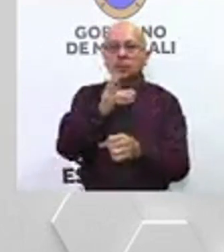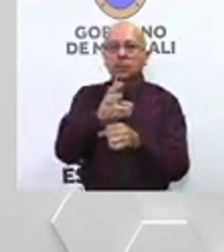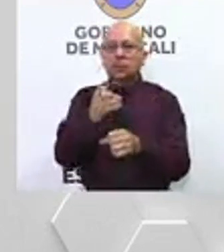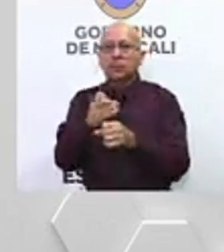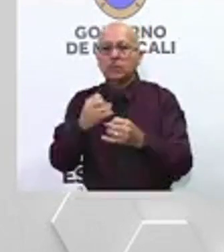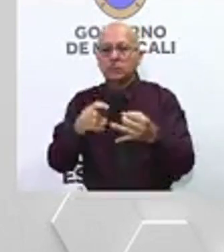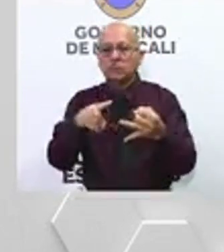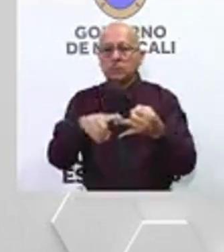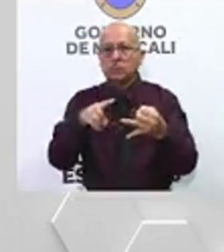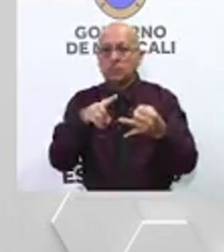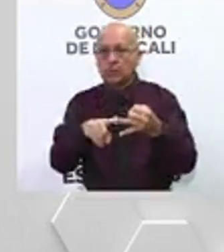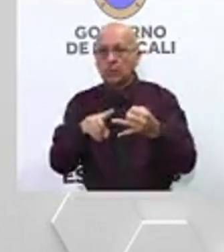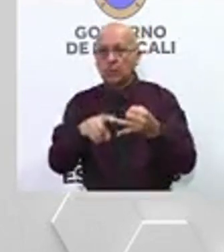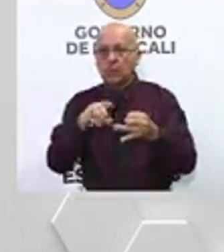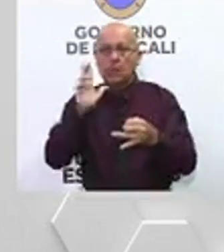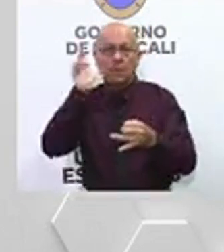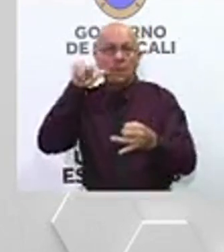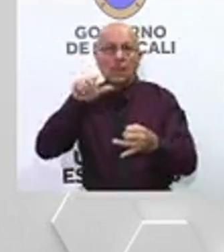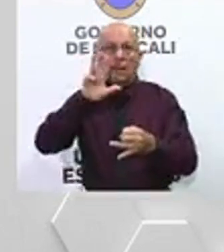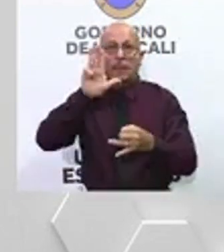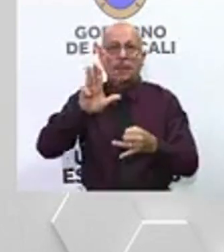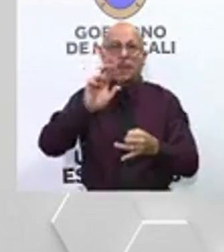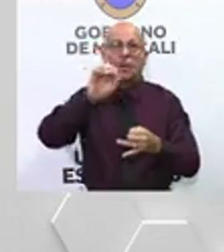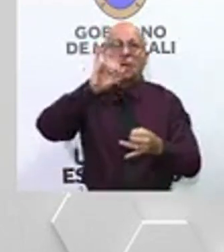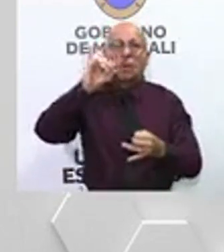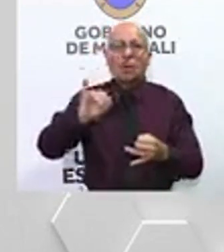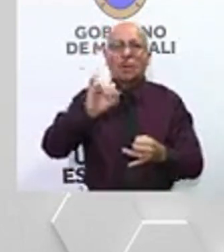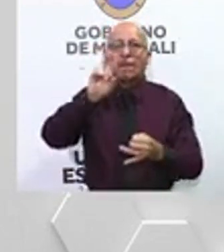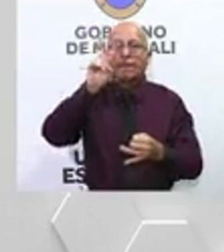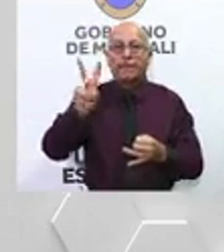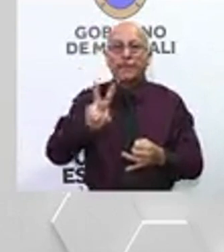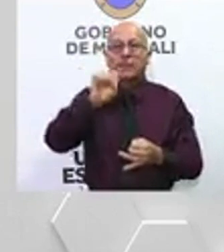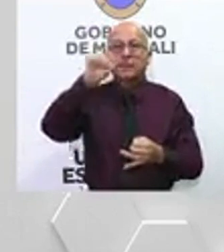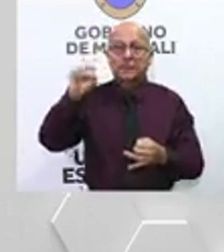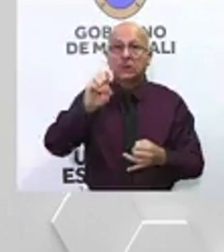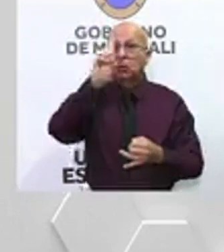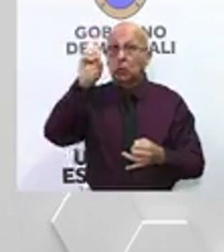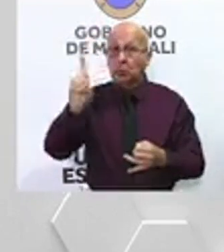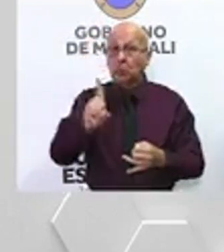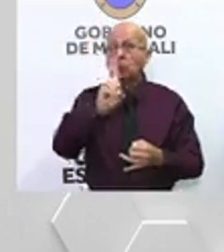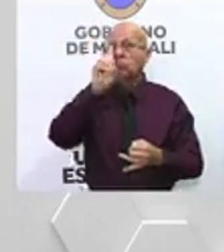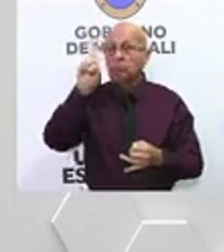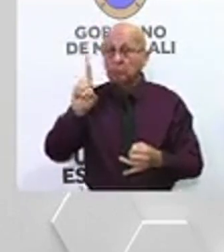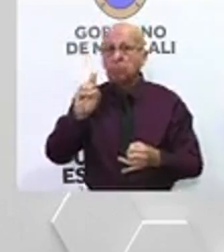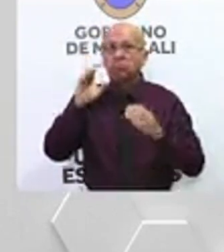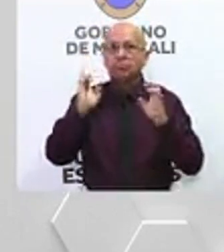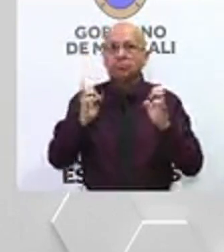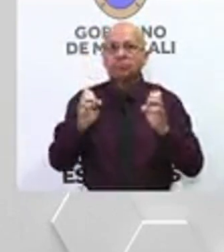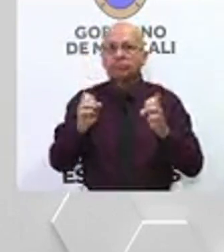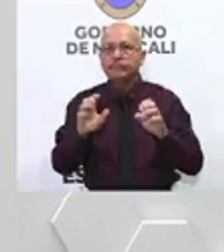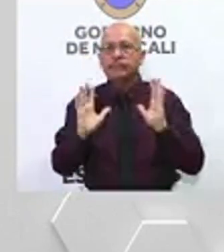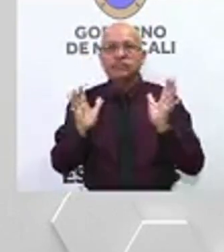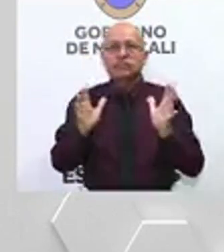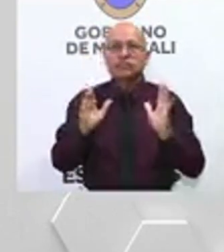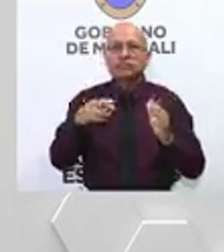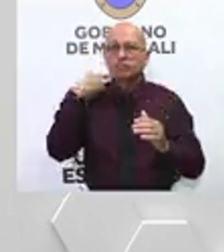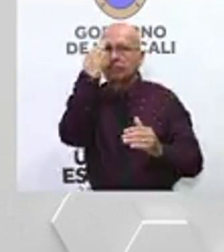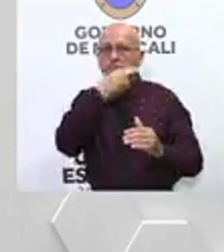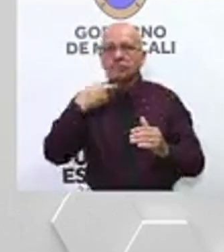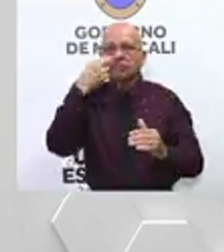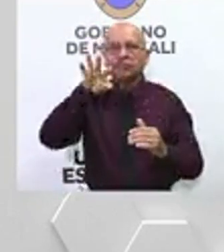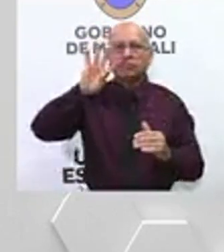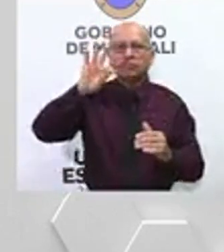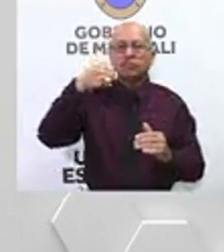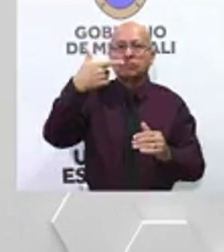calor a partir de mañana miércoles, jueves, viernes, sábado, domingo. Se están pronosticando temperaturas de